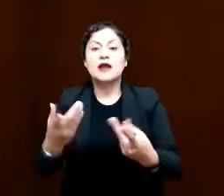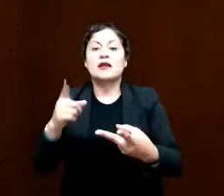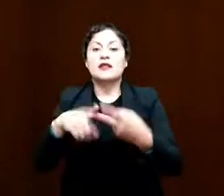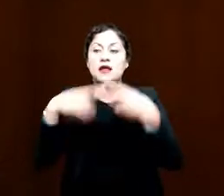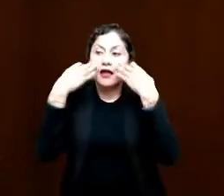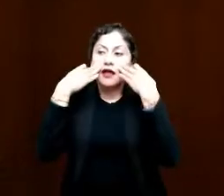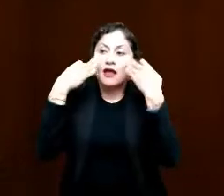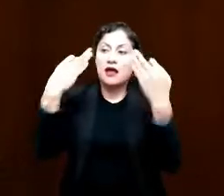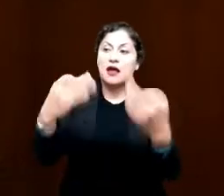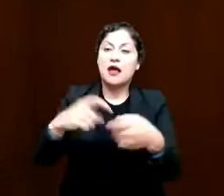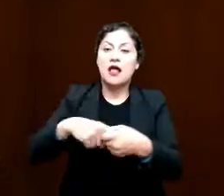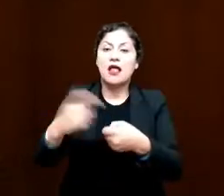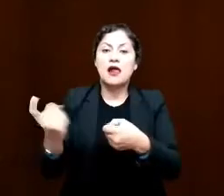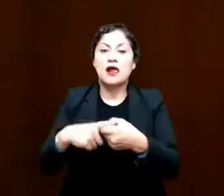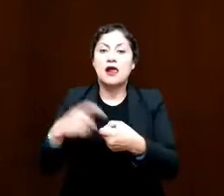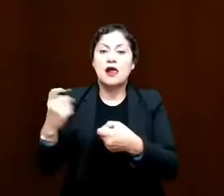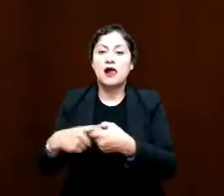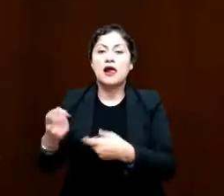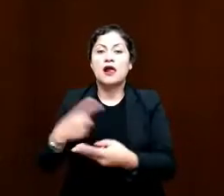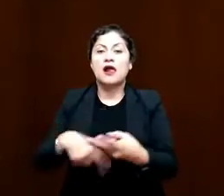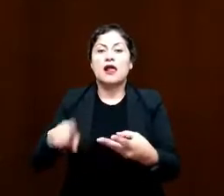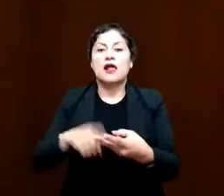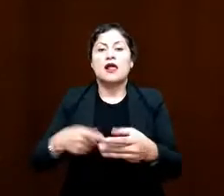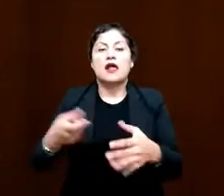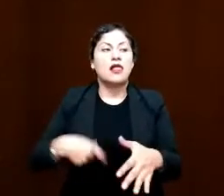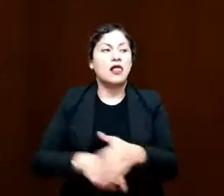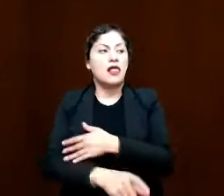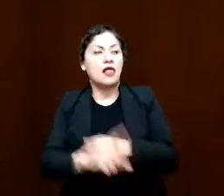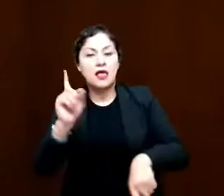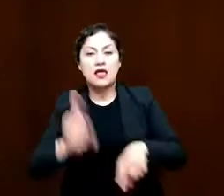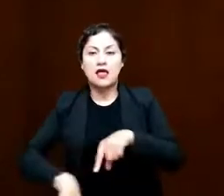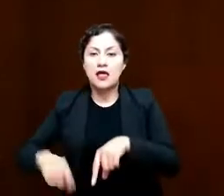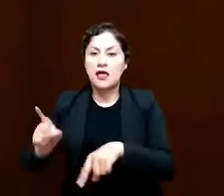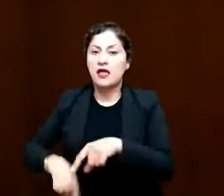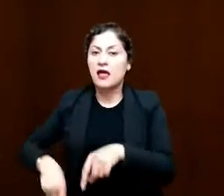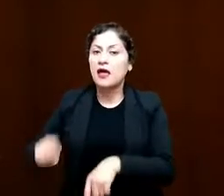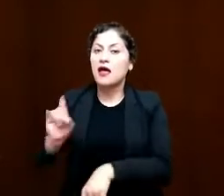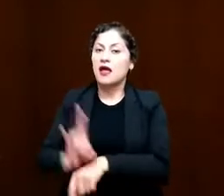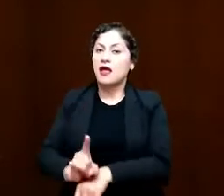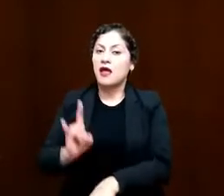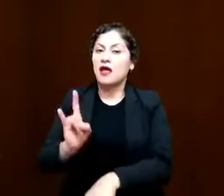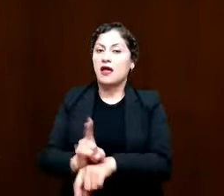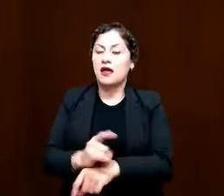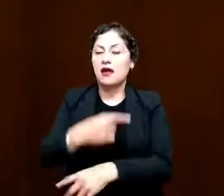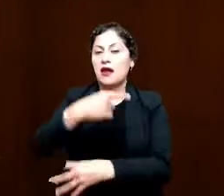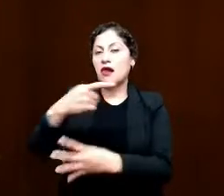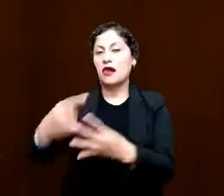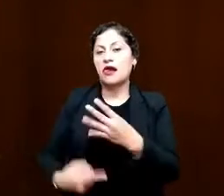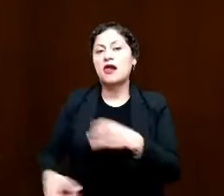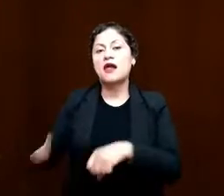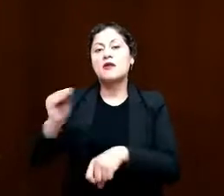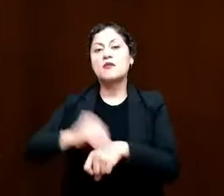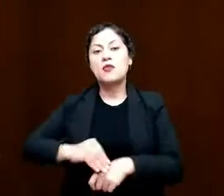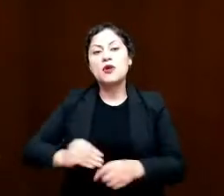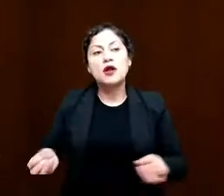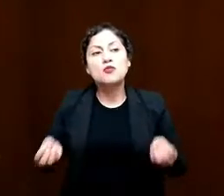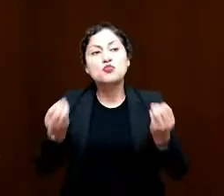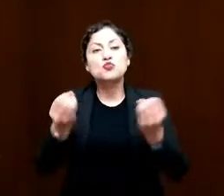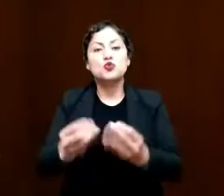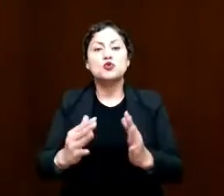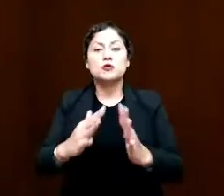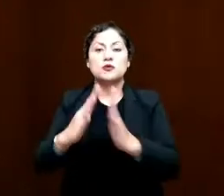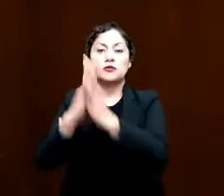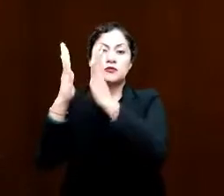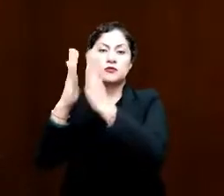militancia tapar los desfalcos simular el trabajo y teñir de democracia la clientela requiere